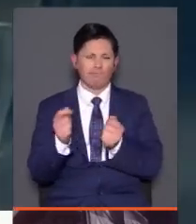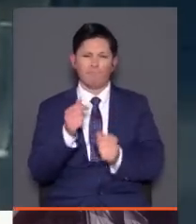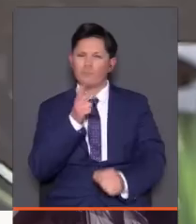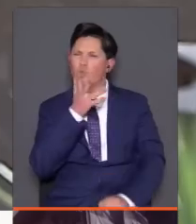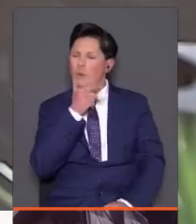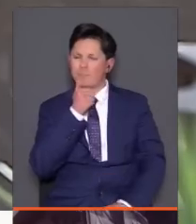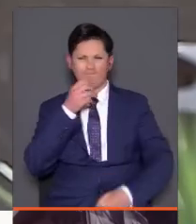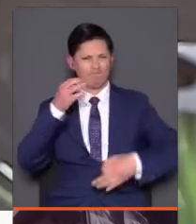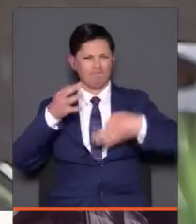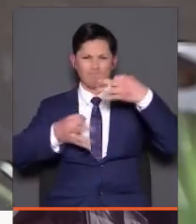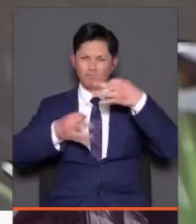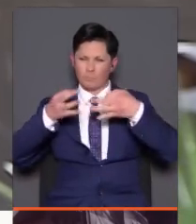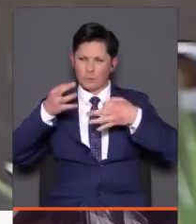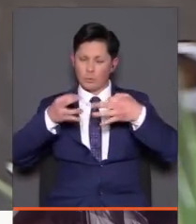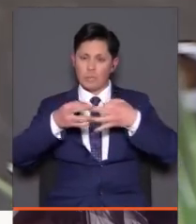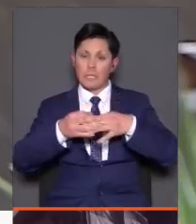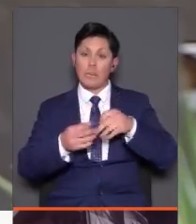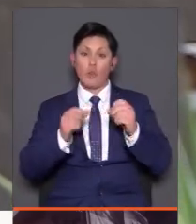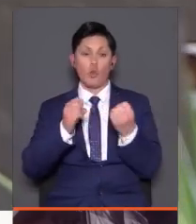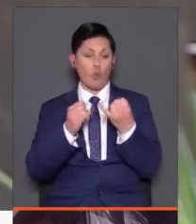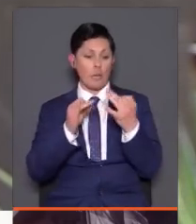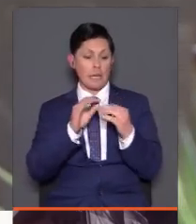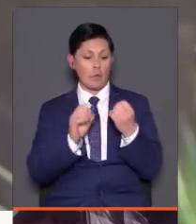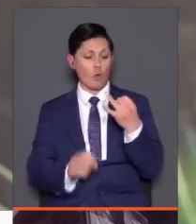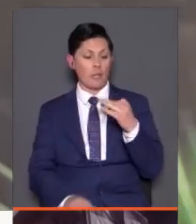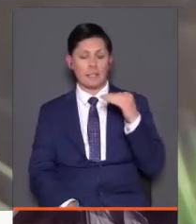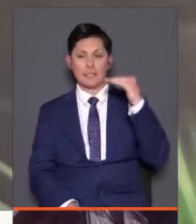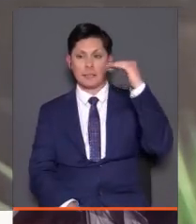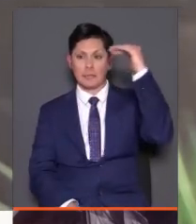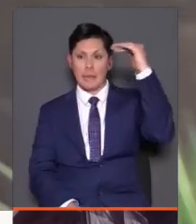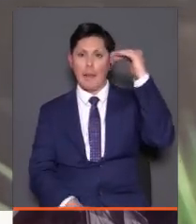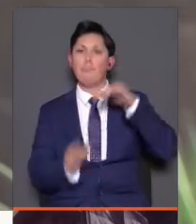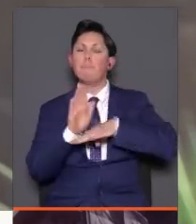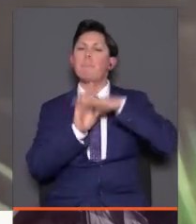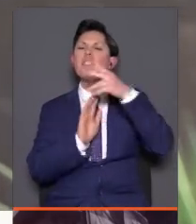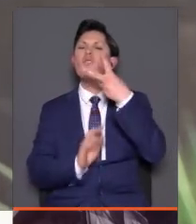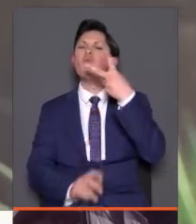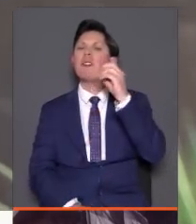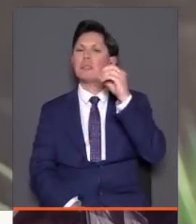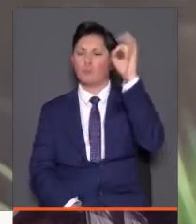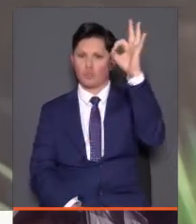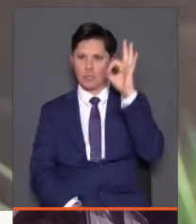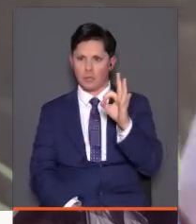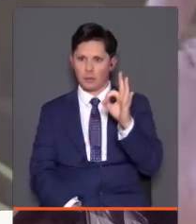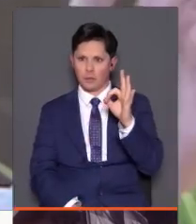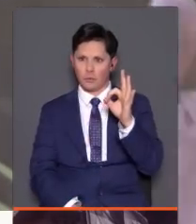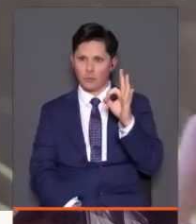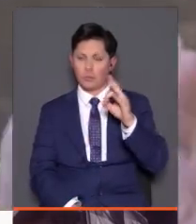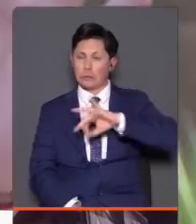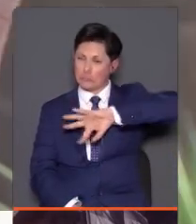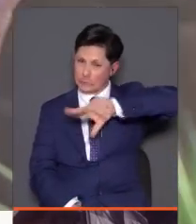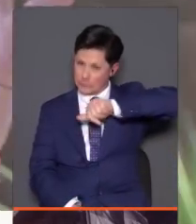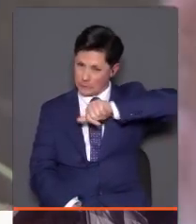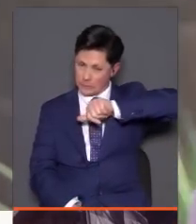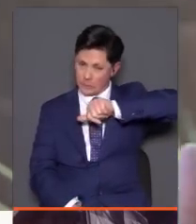mantiene. Los índices de homicidio hoy día están a la alza, de hecho ya llevamos más del 20% del total de los homicidios ocurridos en los